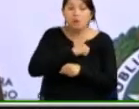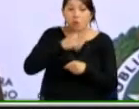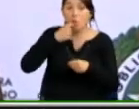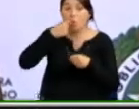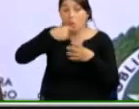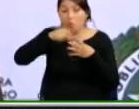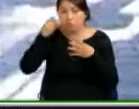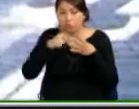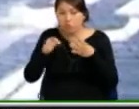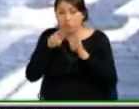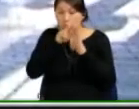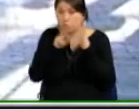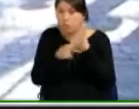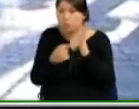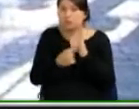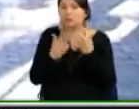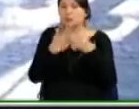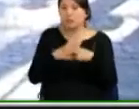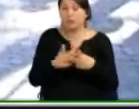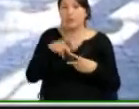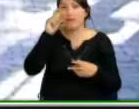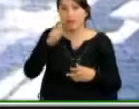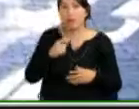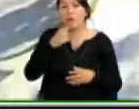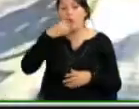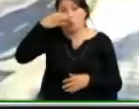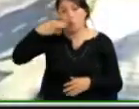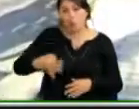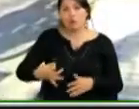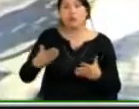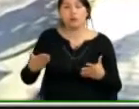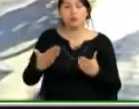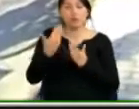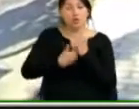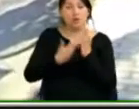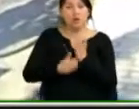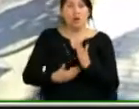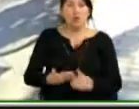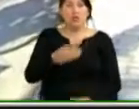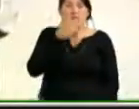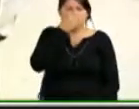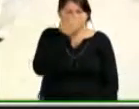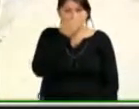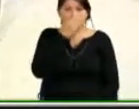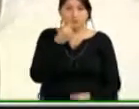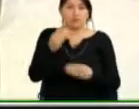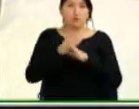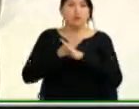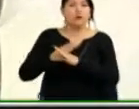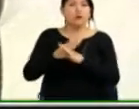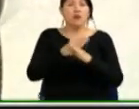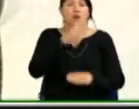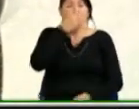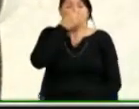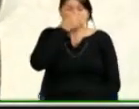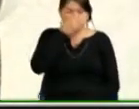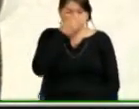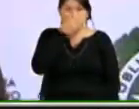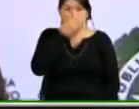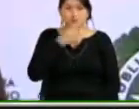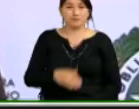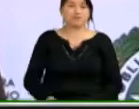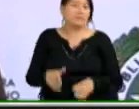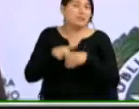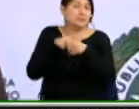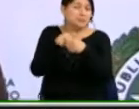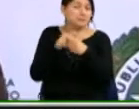con todas las normas y especificaciones técnicas que deben de cumplir, al igual de su documentación, para garantizar su seguridad al momento que ellos se